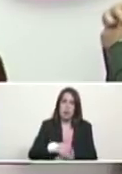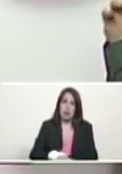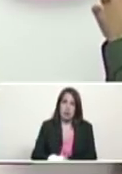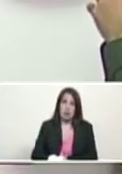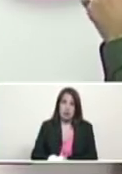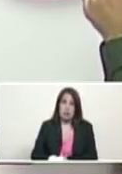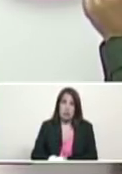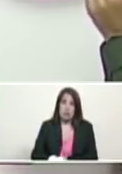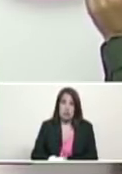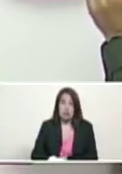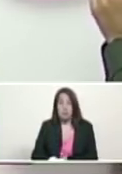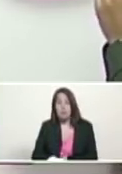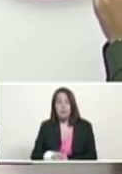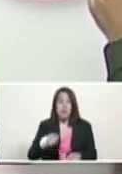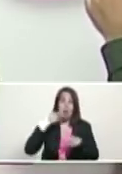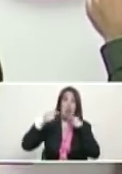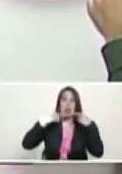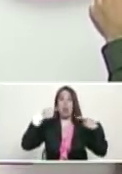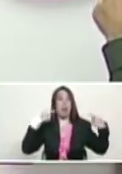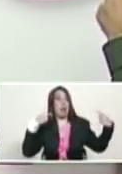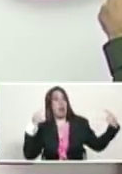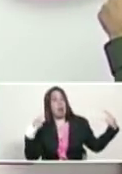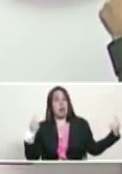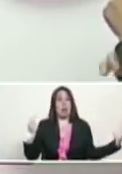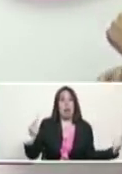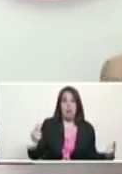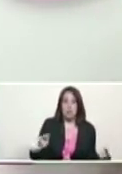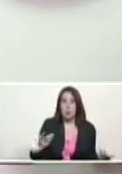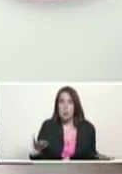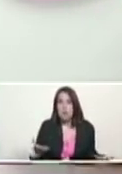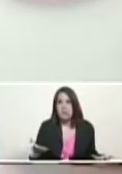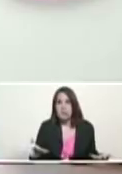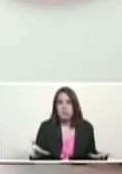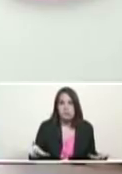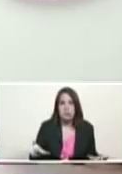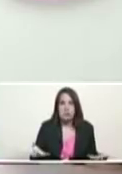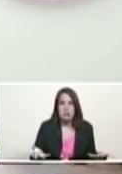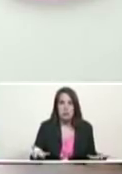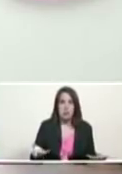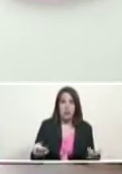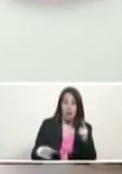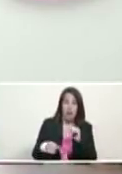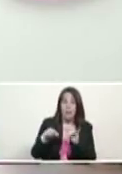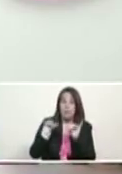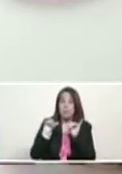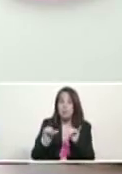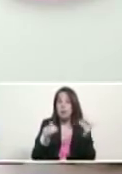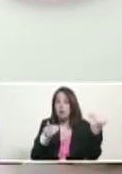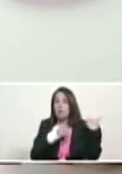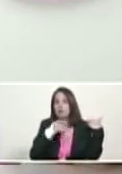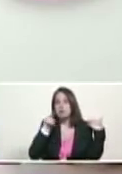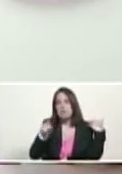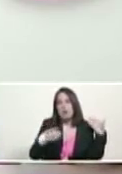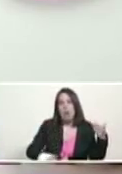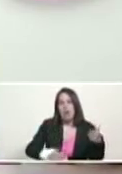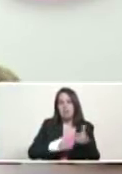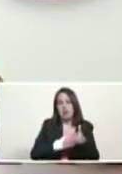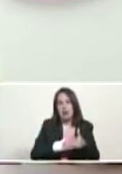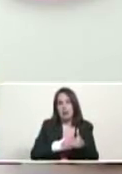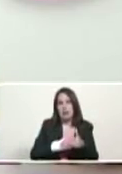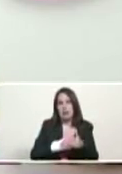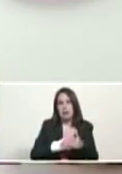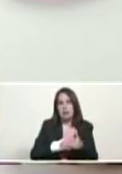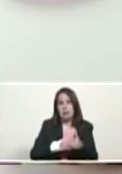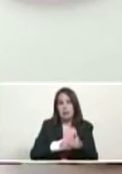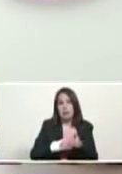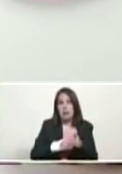va, se les chispotea, como decía el Chavo del Ocho, se les chispotea que están detrás de este ataque. Porque creían